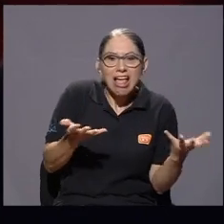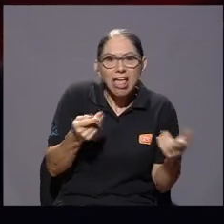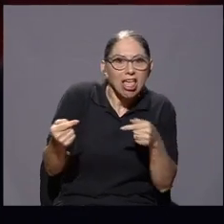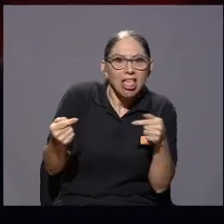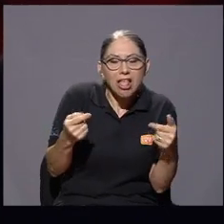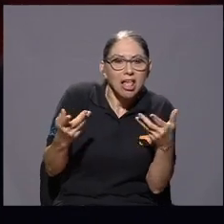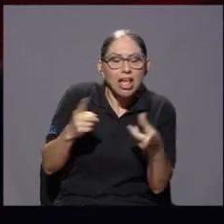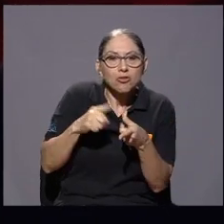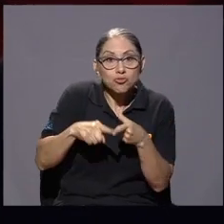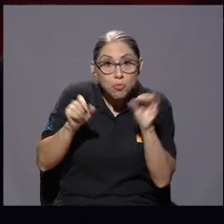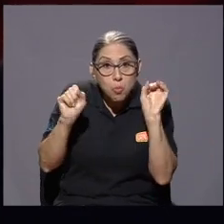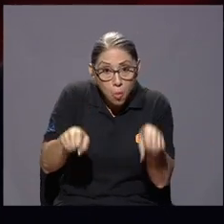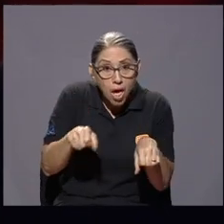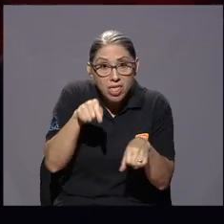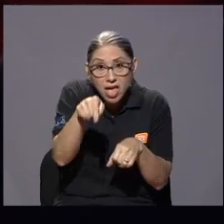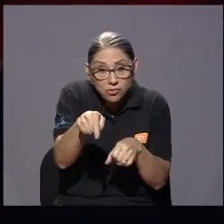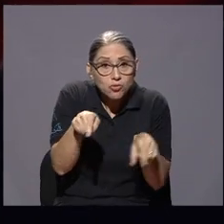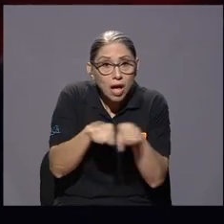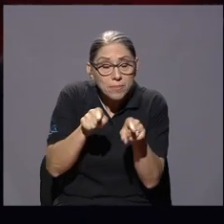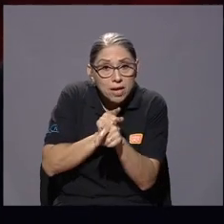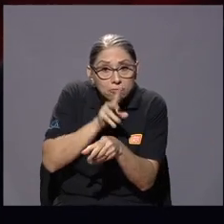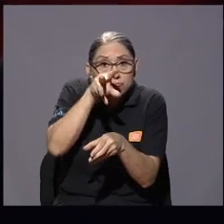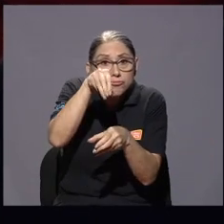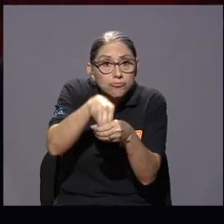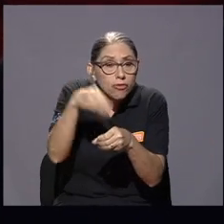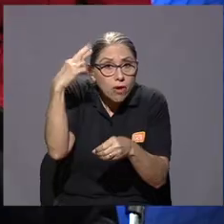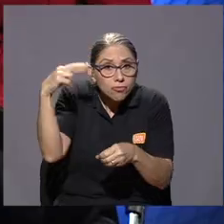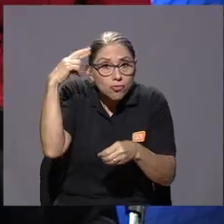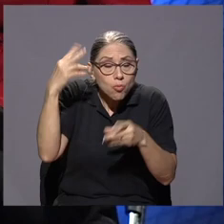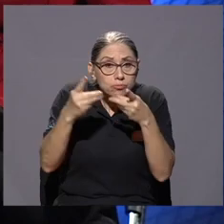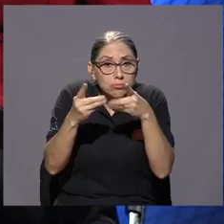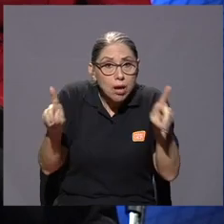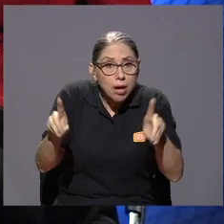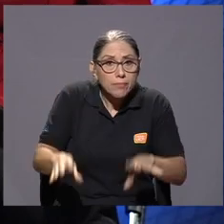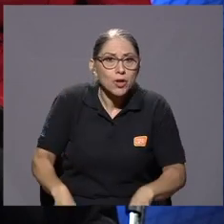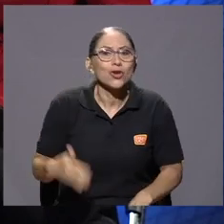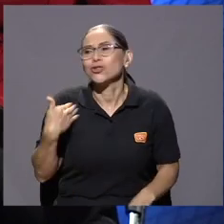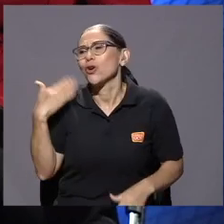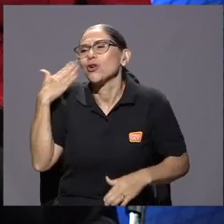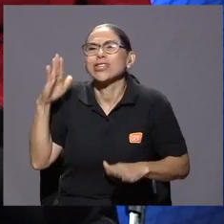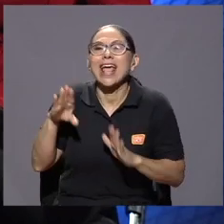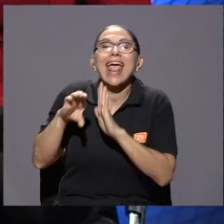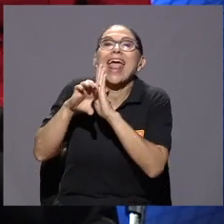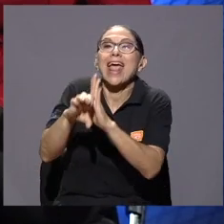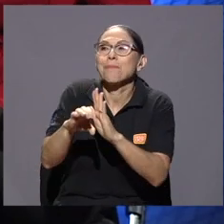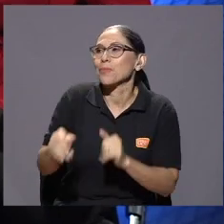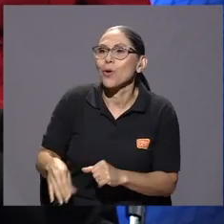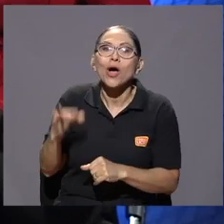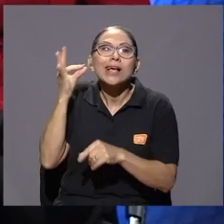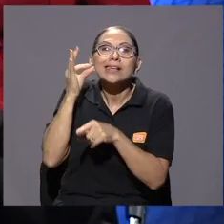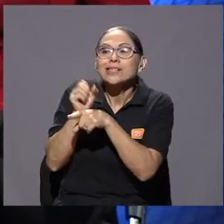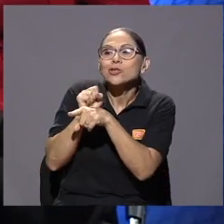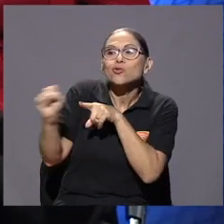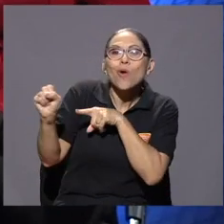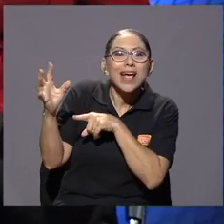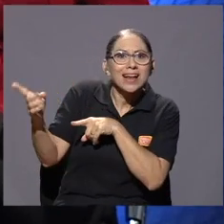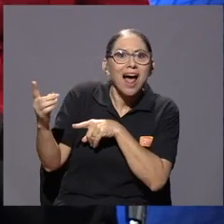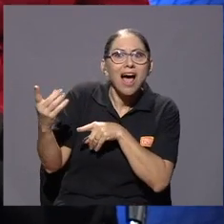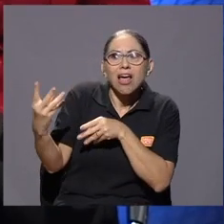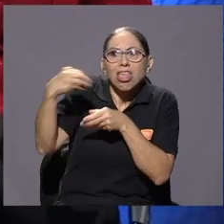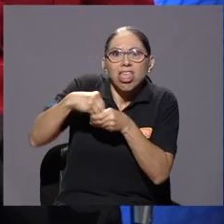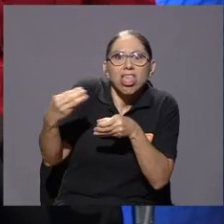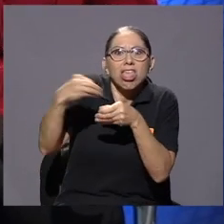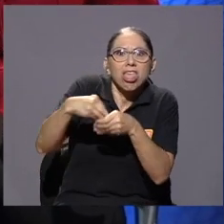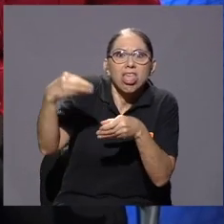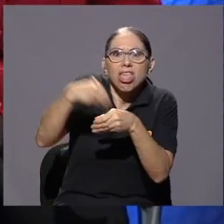podría incluir ese tipo de variables. Yo no sé, pensemos en que se mete la suegra demasiado y ya se hace